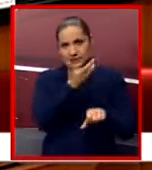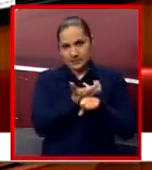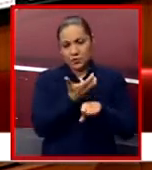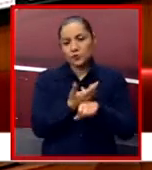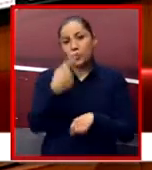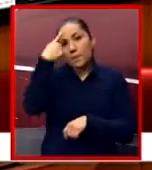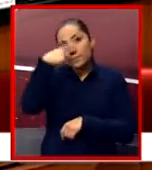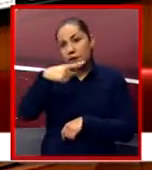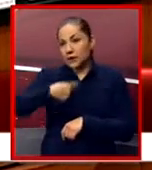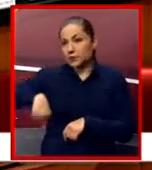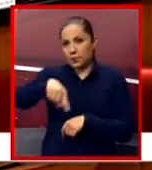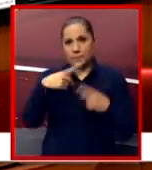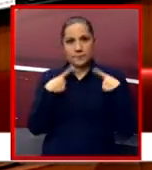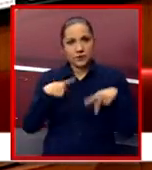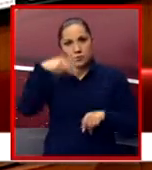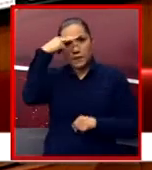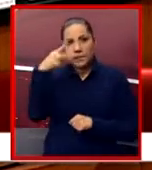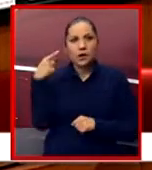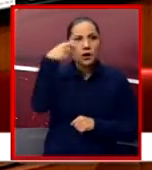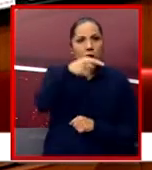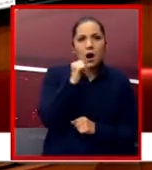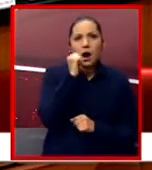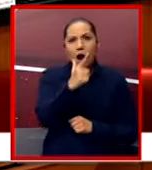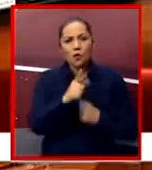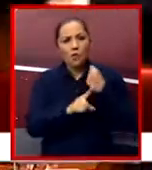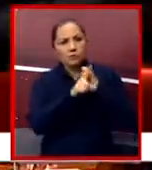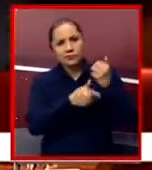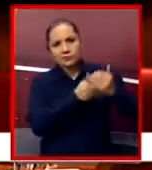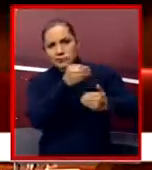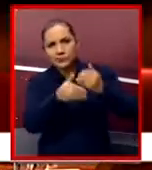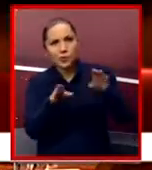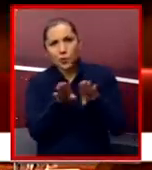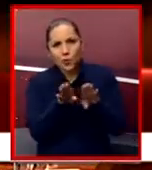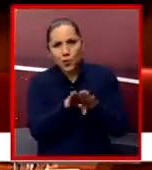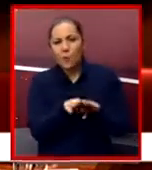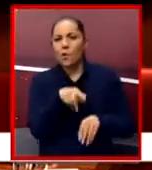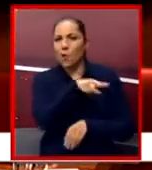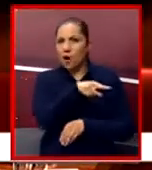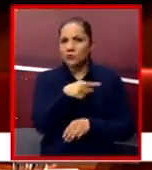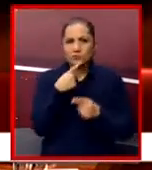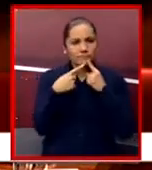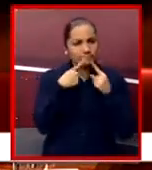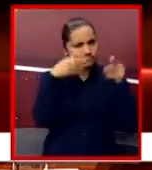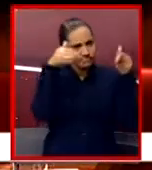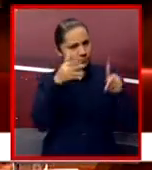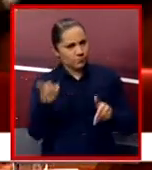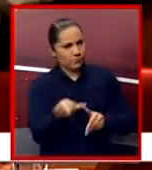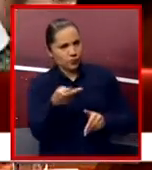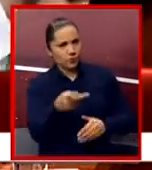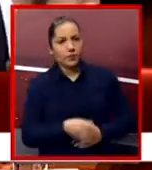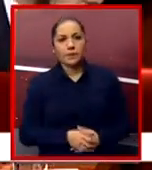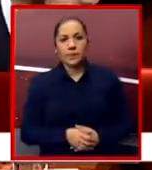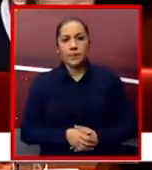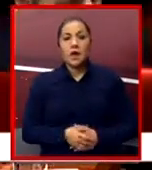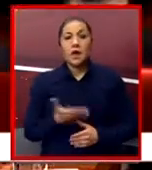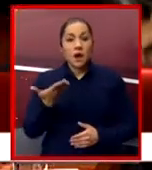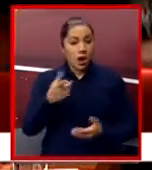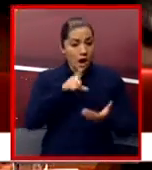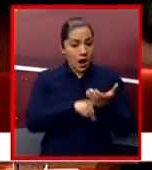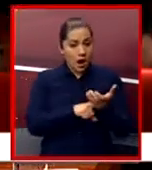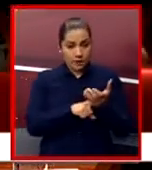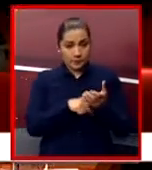posibles riesgos a los connacionales. De allí que mi pregunta sería si en la estructura del gasto